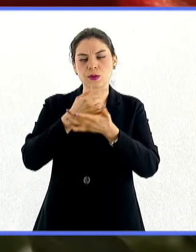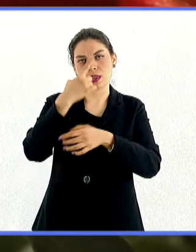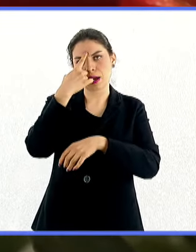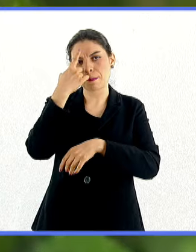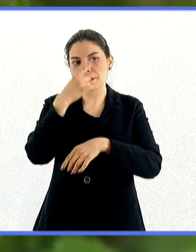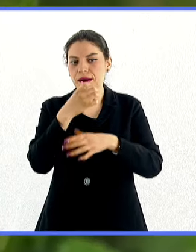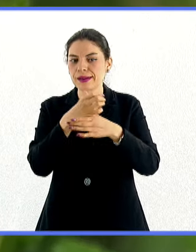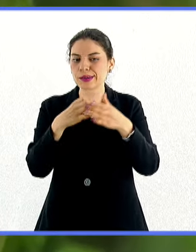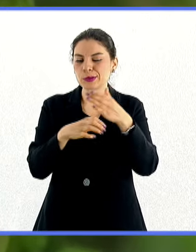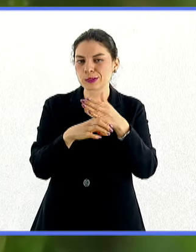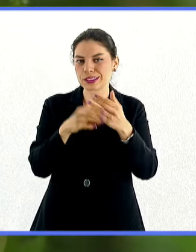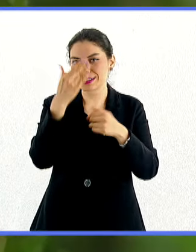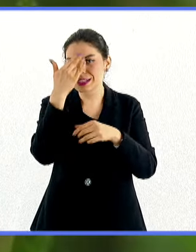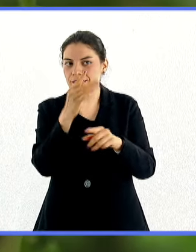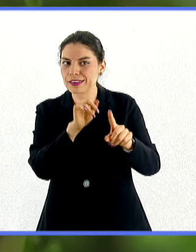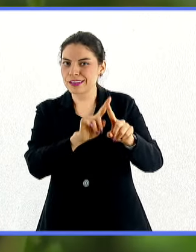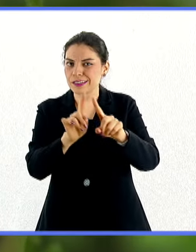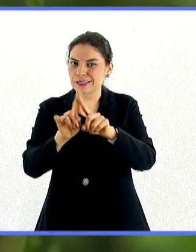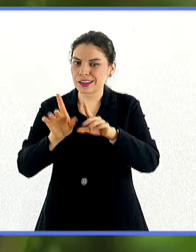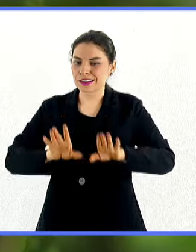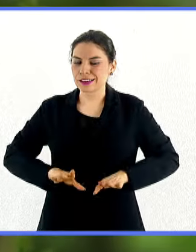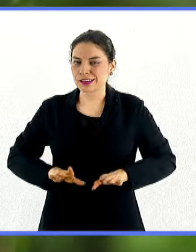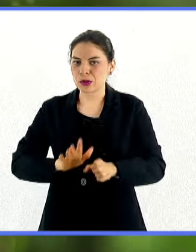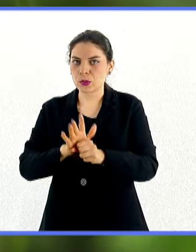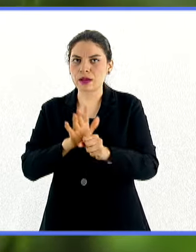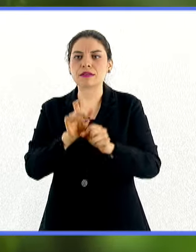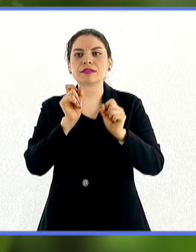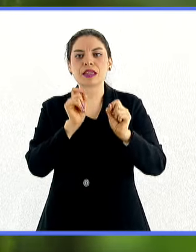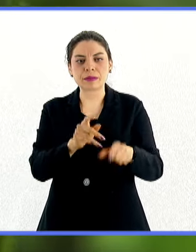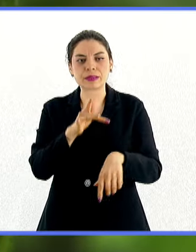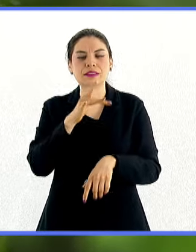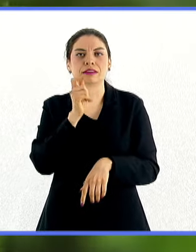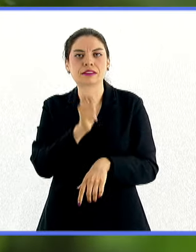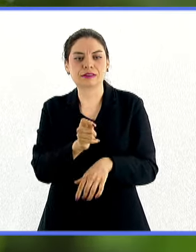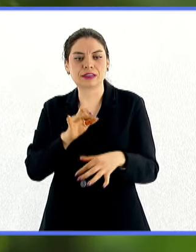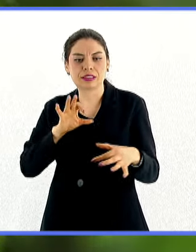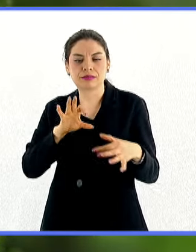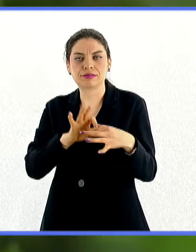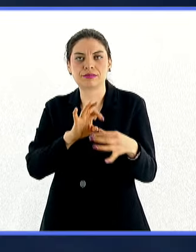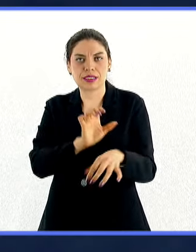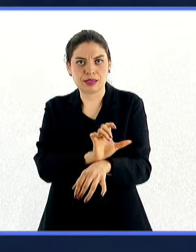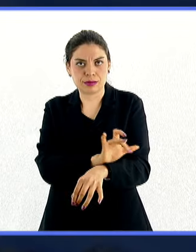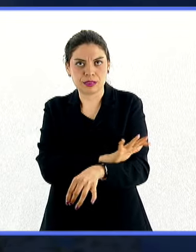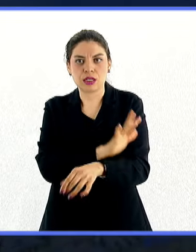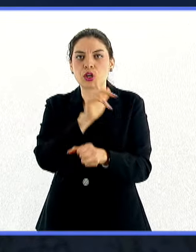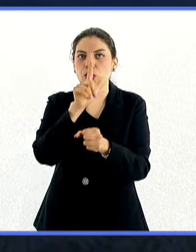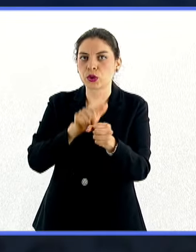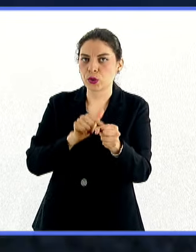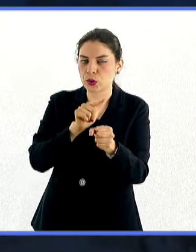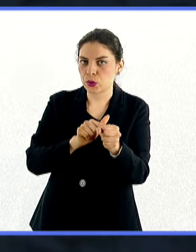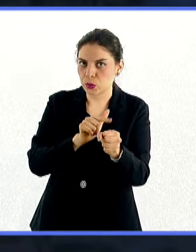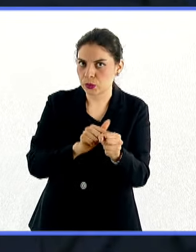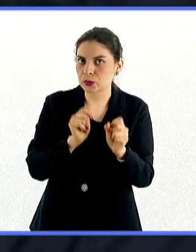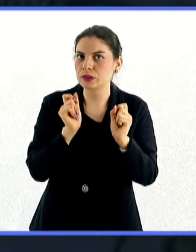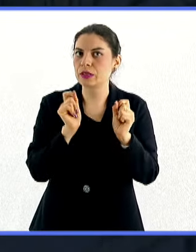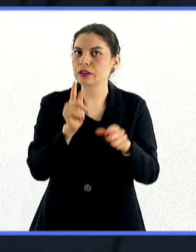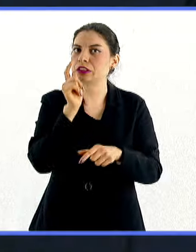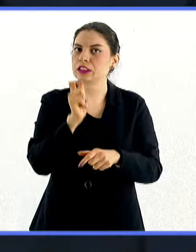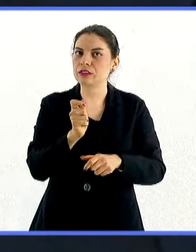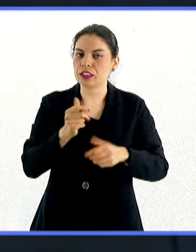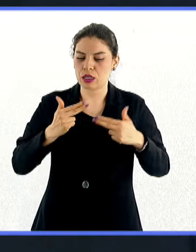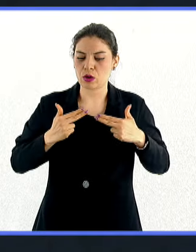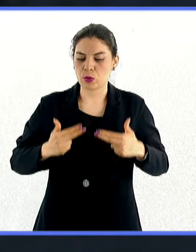categorizar objetos, y también influyen en nuestras emociones y percepciones. Los colores también forman parte de la expresión